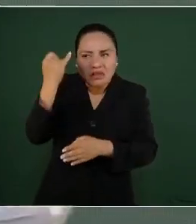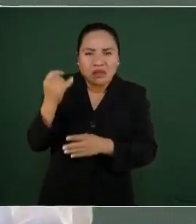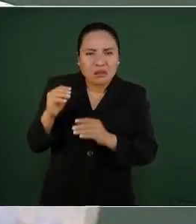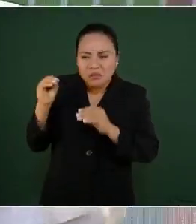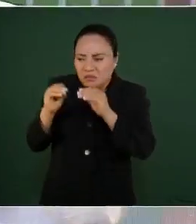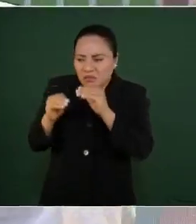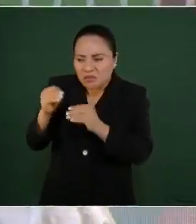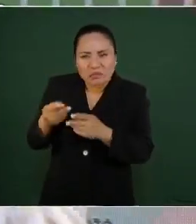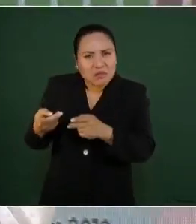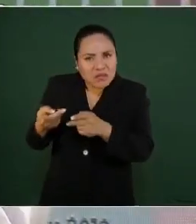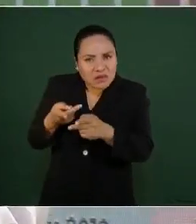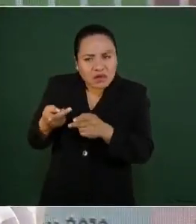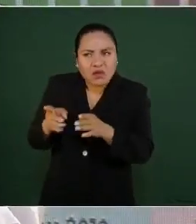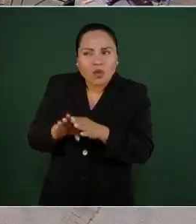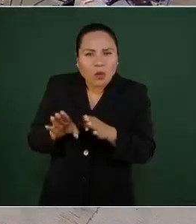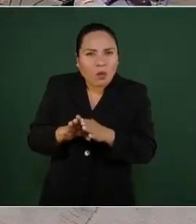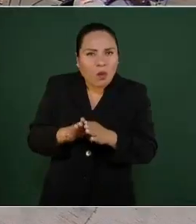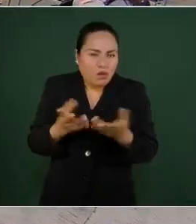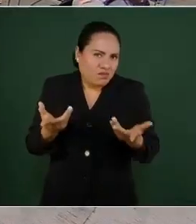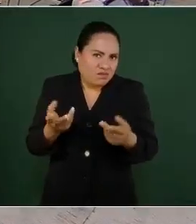decir por qué. Primero,